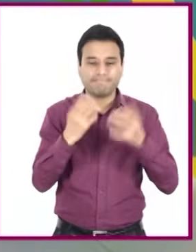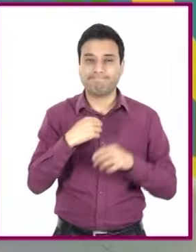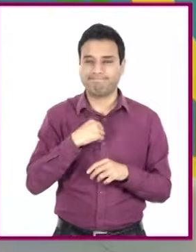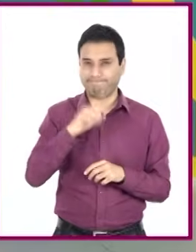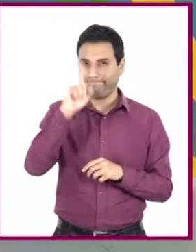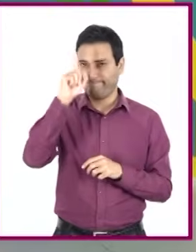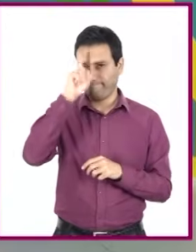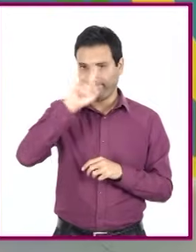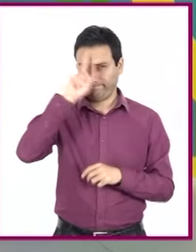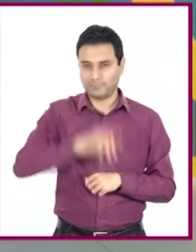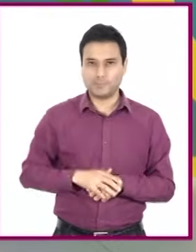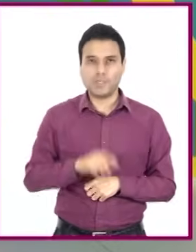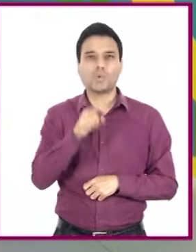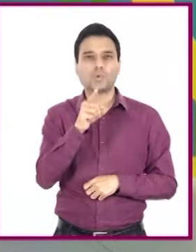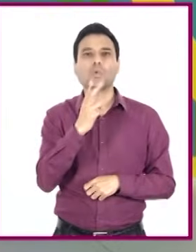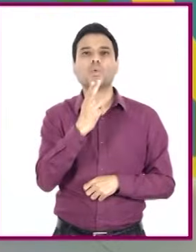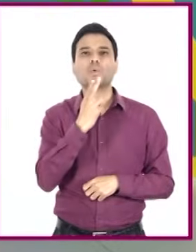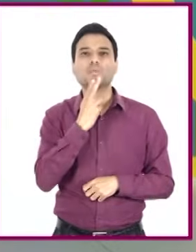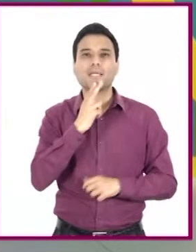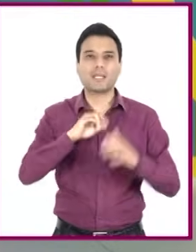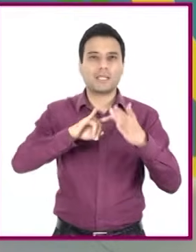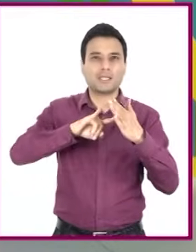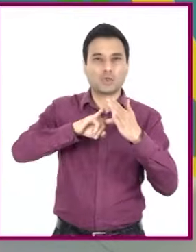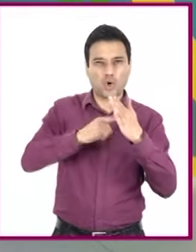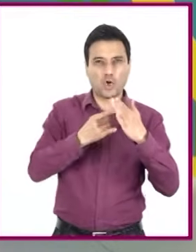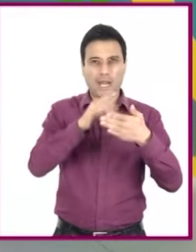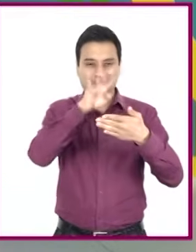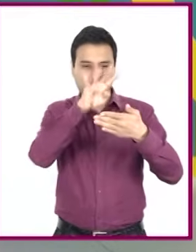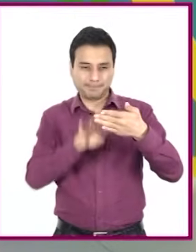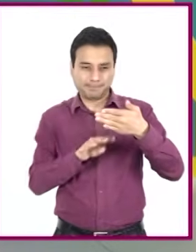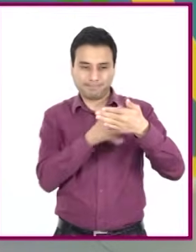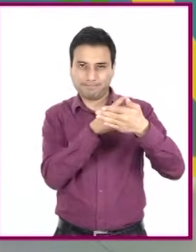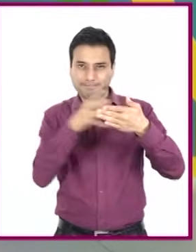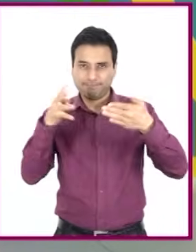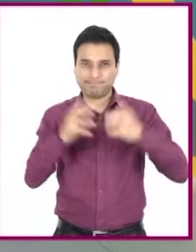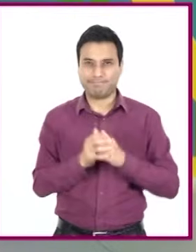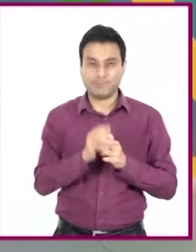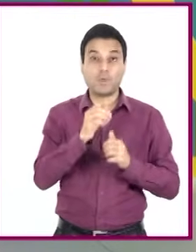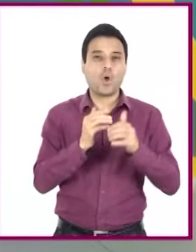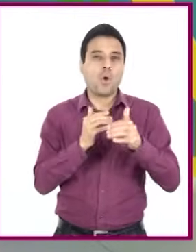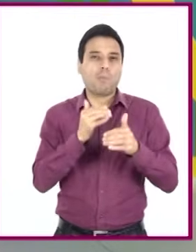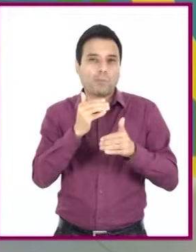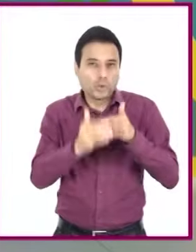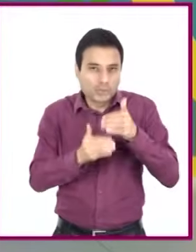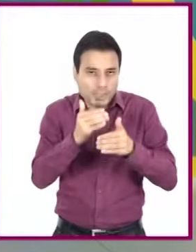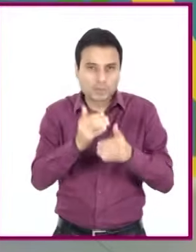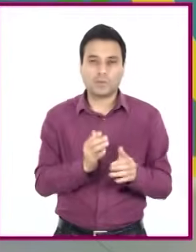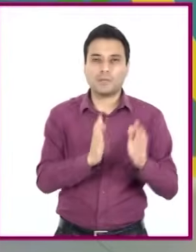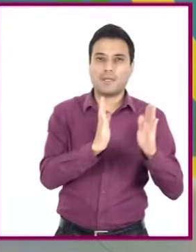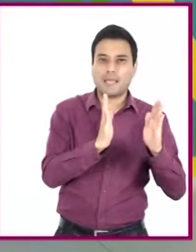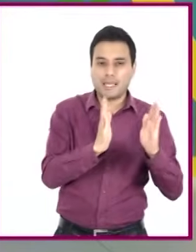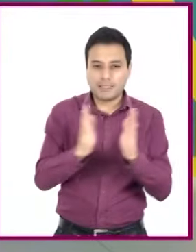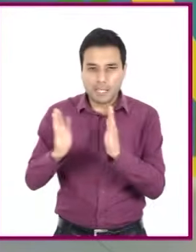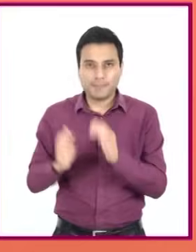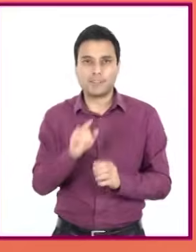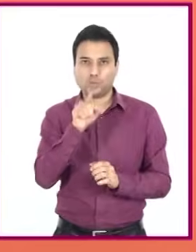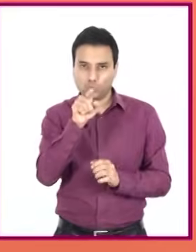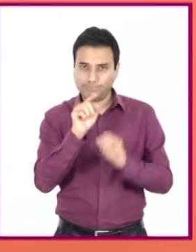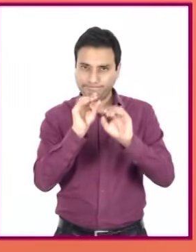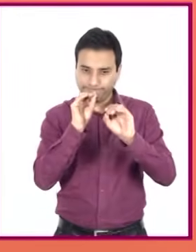usar un cronograma, que es la transcripción a tiempos de los procesos y acciones para llevar a cabo un